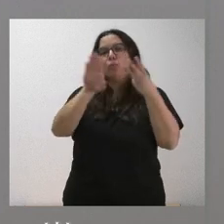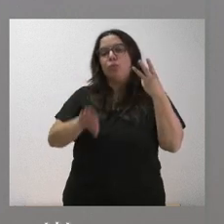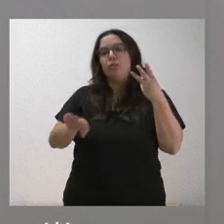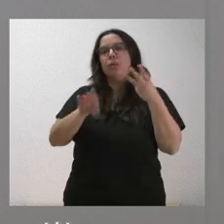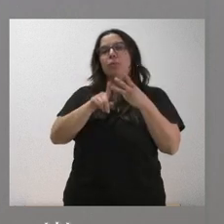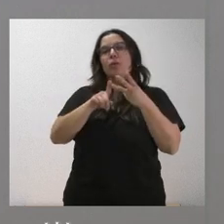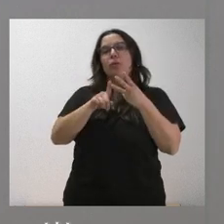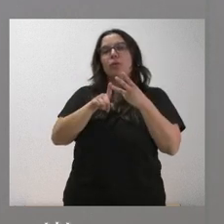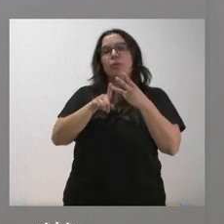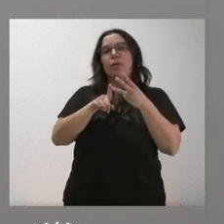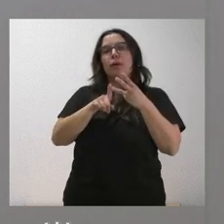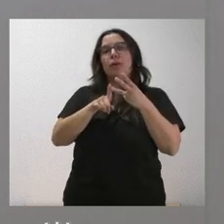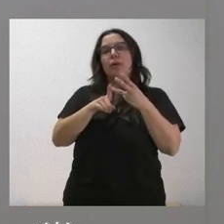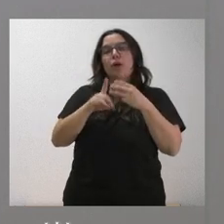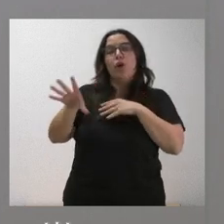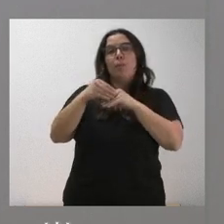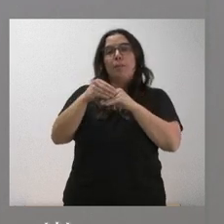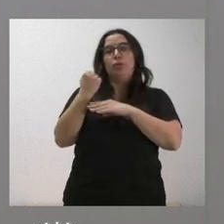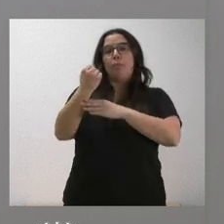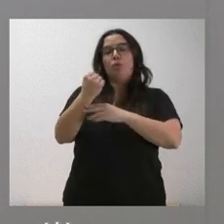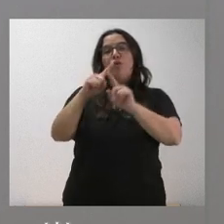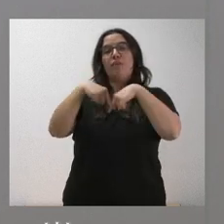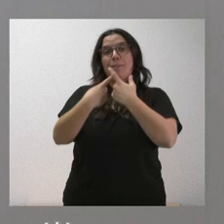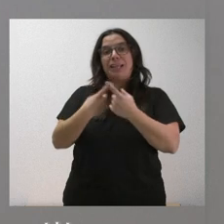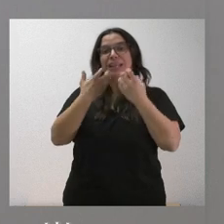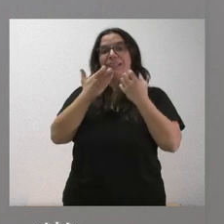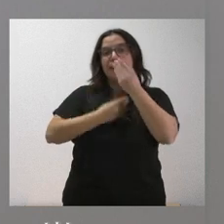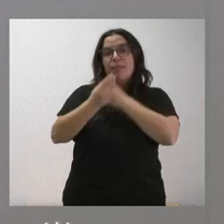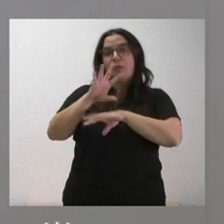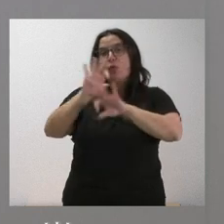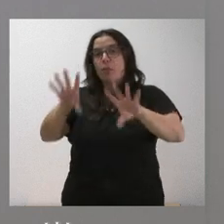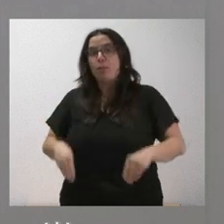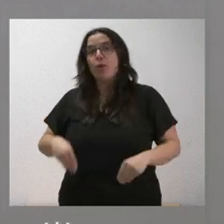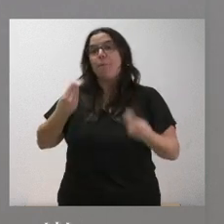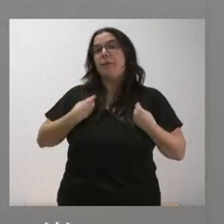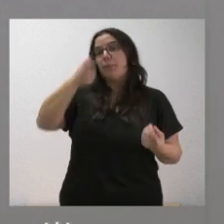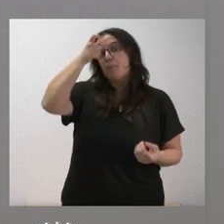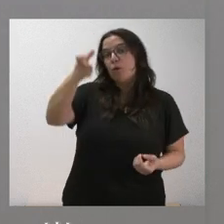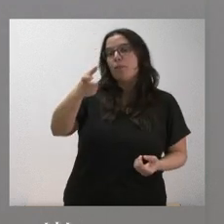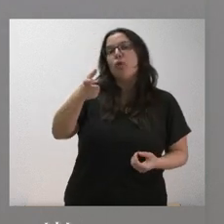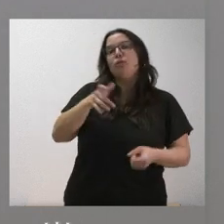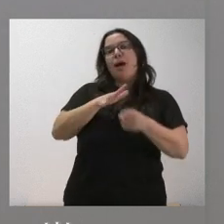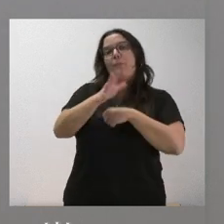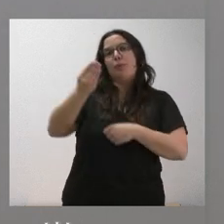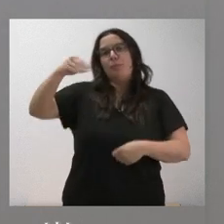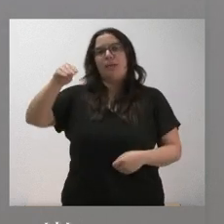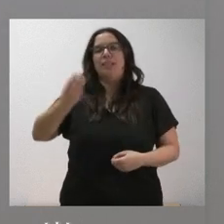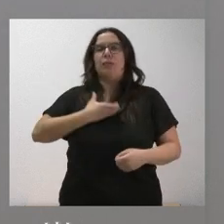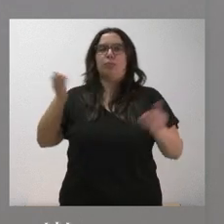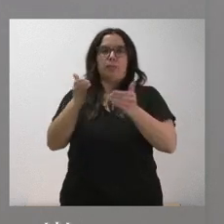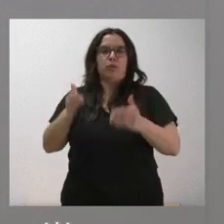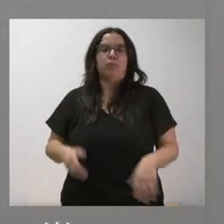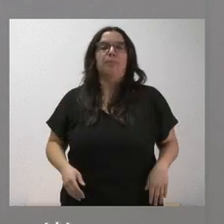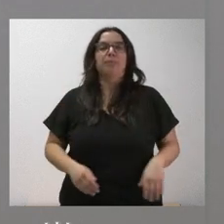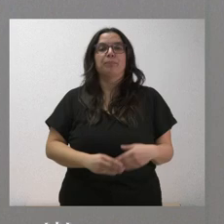la extensión del complemento de apoyo a las familias en el mundo rural a otro ámbito estas entidades locales menores